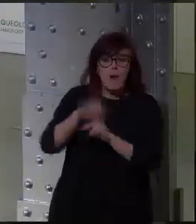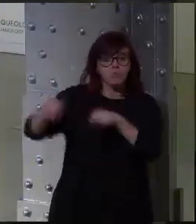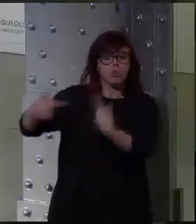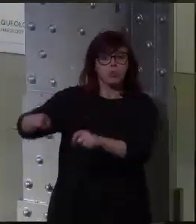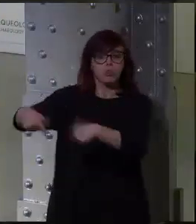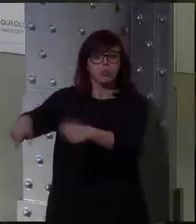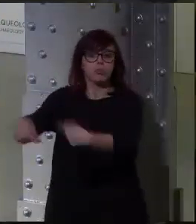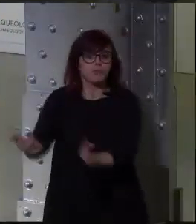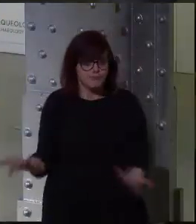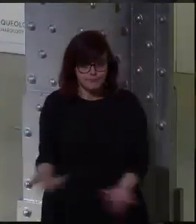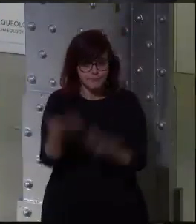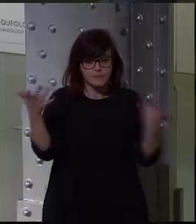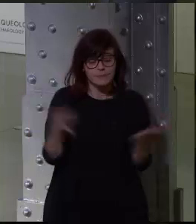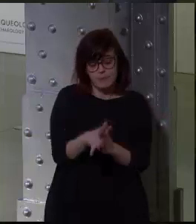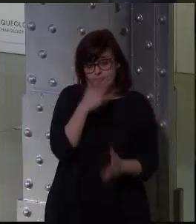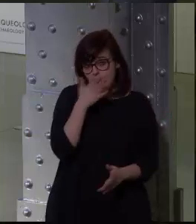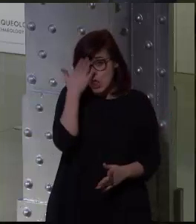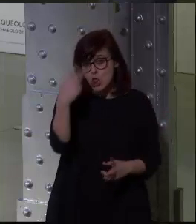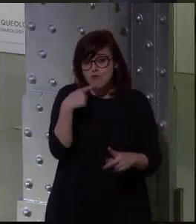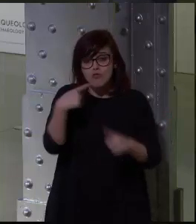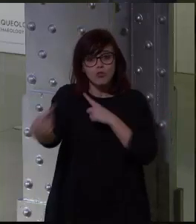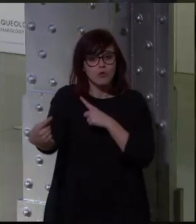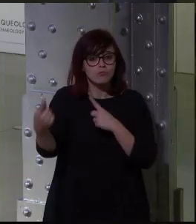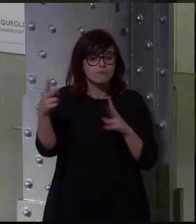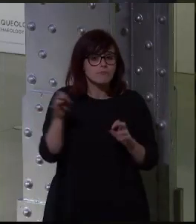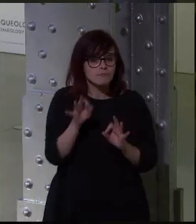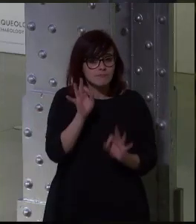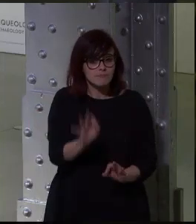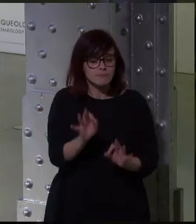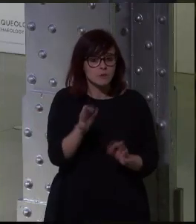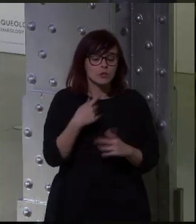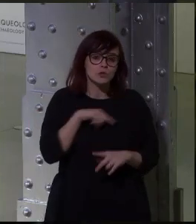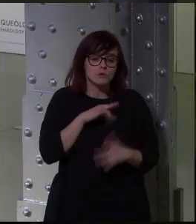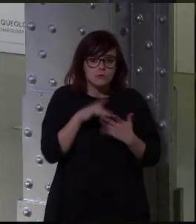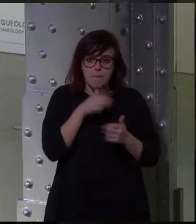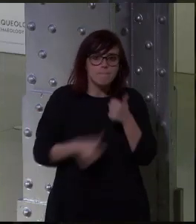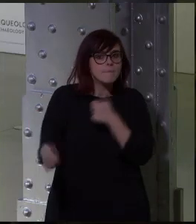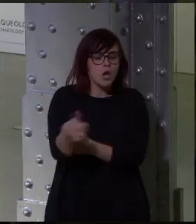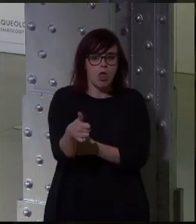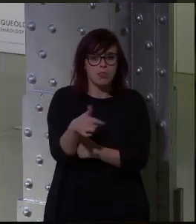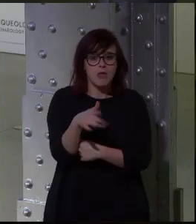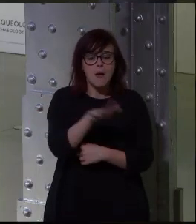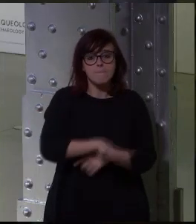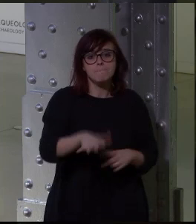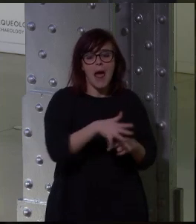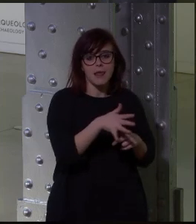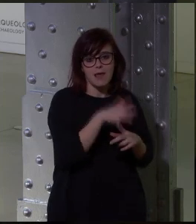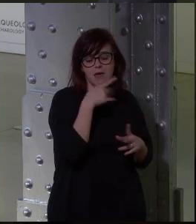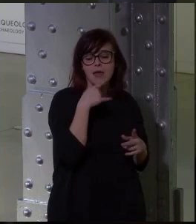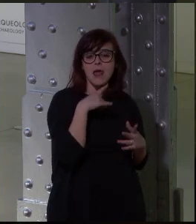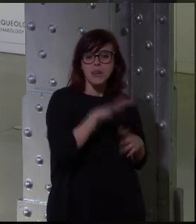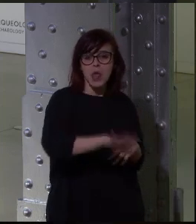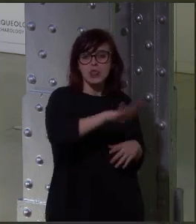Bueno, yo te diría, desde luego, para nosotros es una prioridad el Parque Nacional del Hierro.